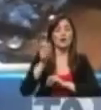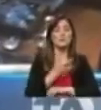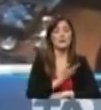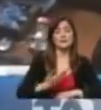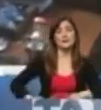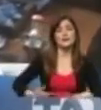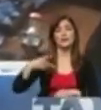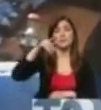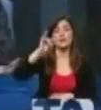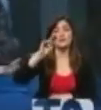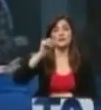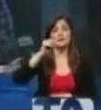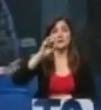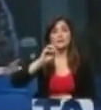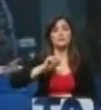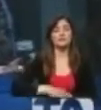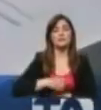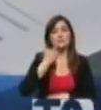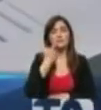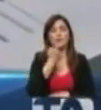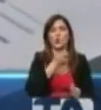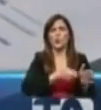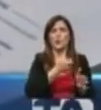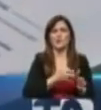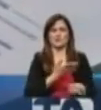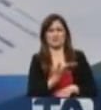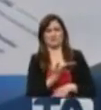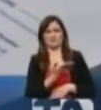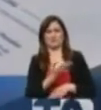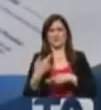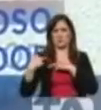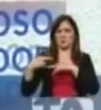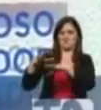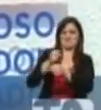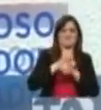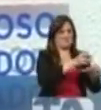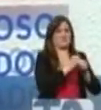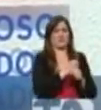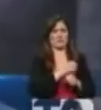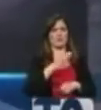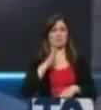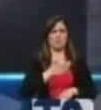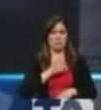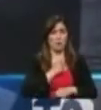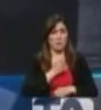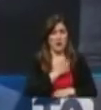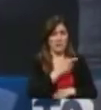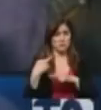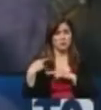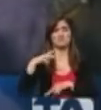Ricardo Patiño. Según Rivadeneira, los jueces se arrogaron funciones sobre temas electorales que no son de su competencia.